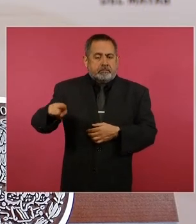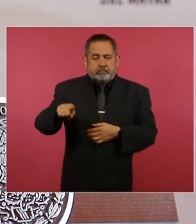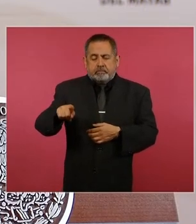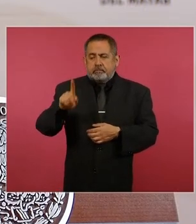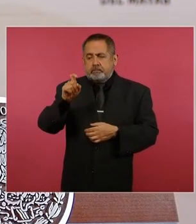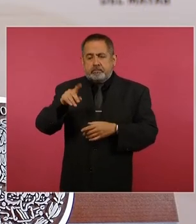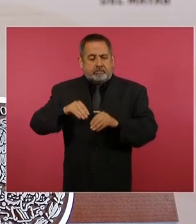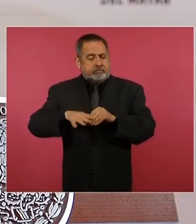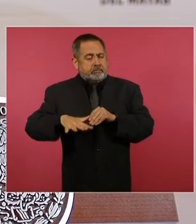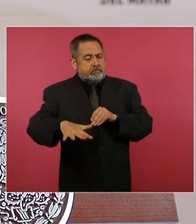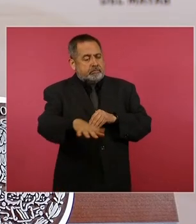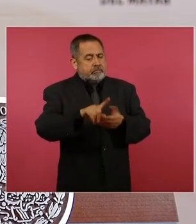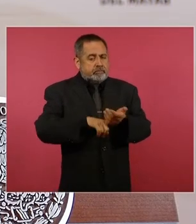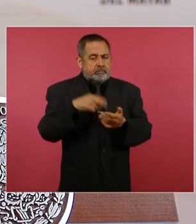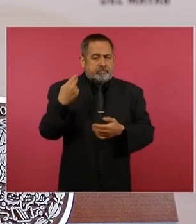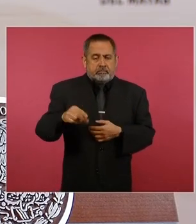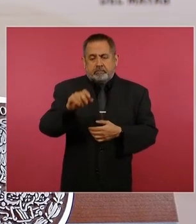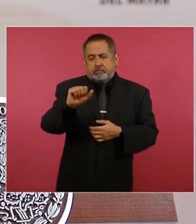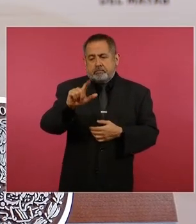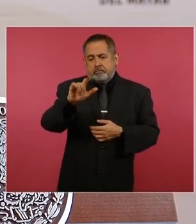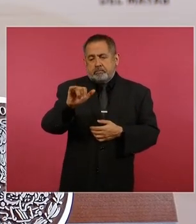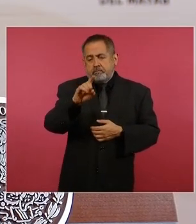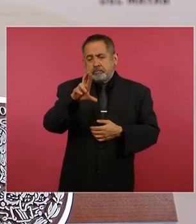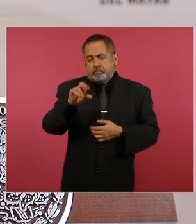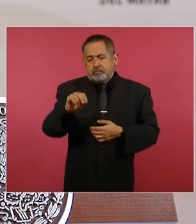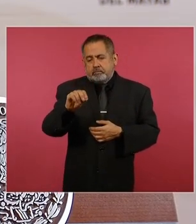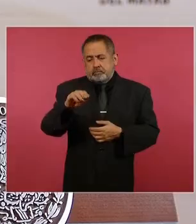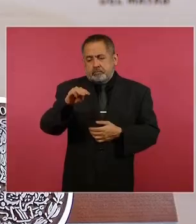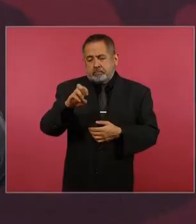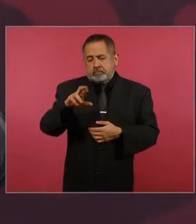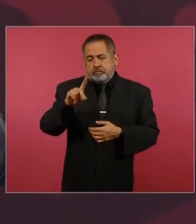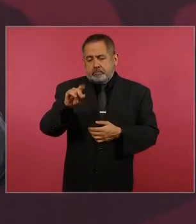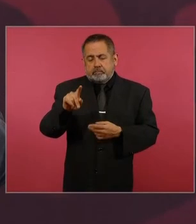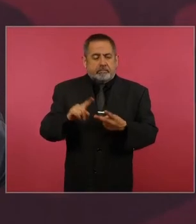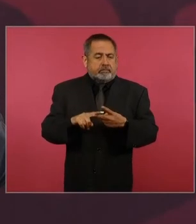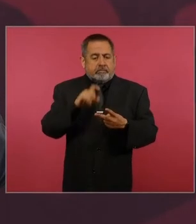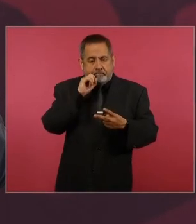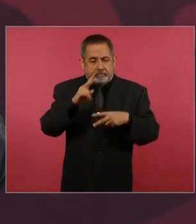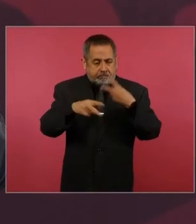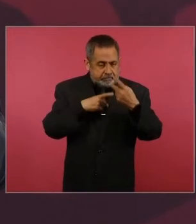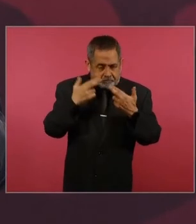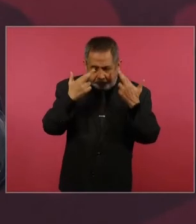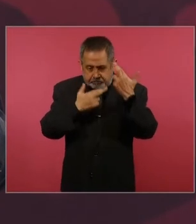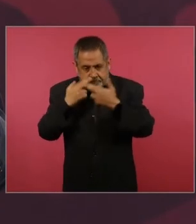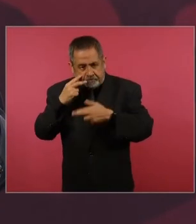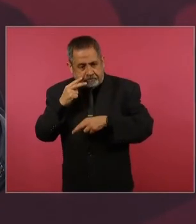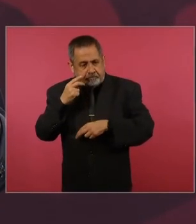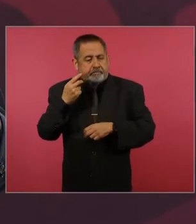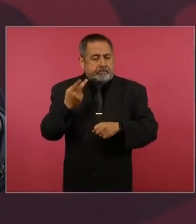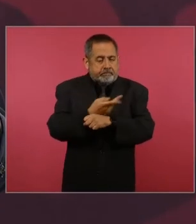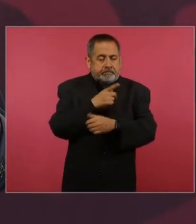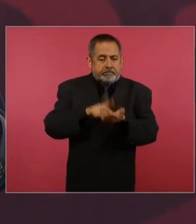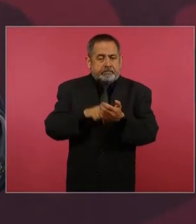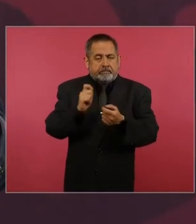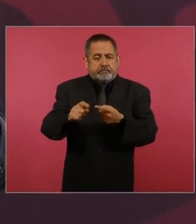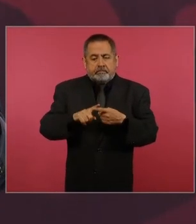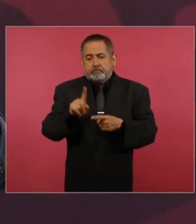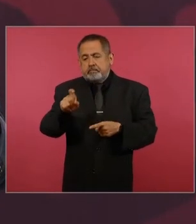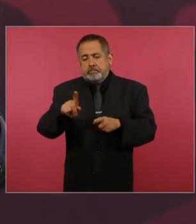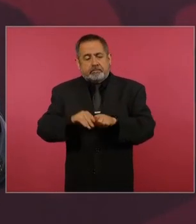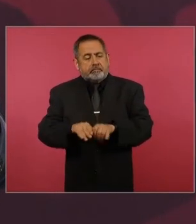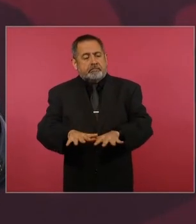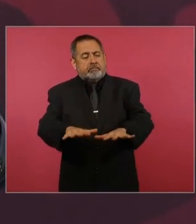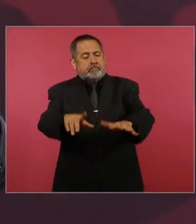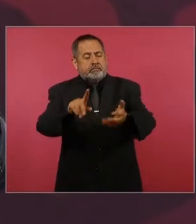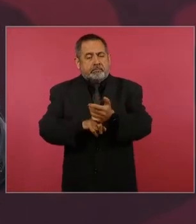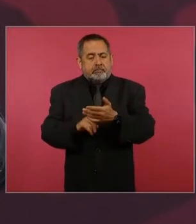riego Alejandro Gascón Mercado, vamos a supervisar el distrito de riego